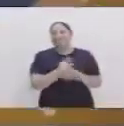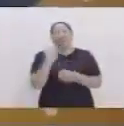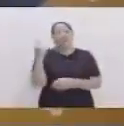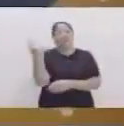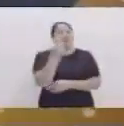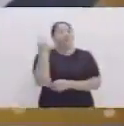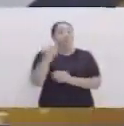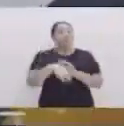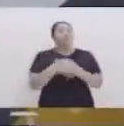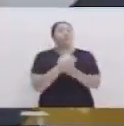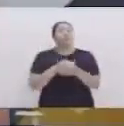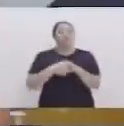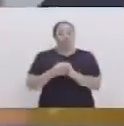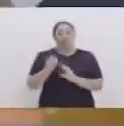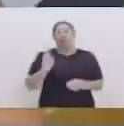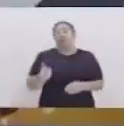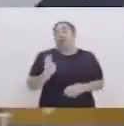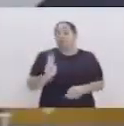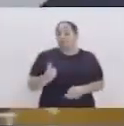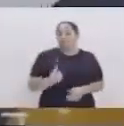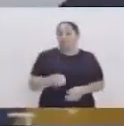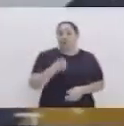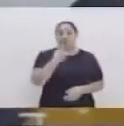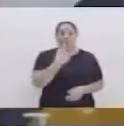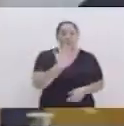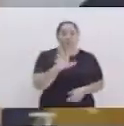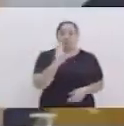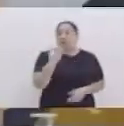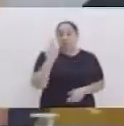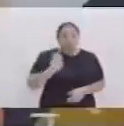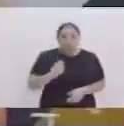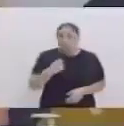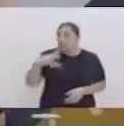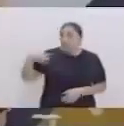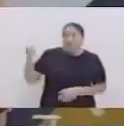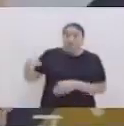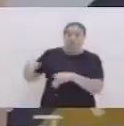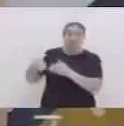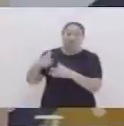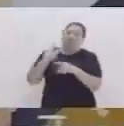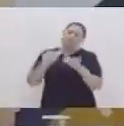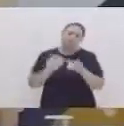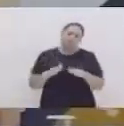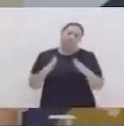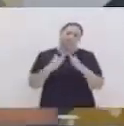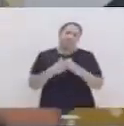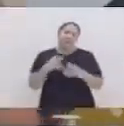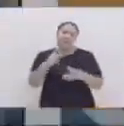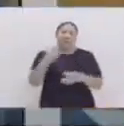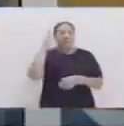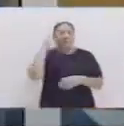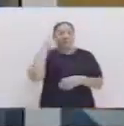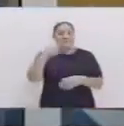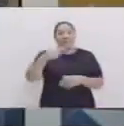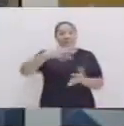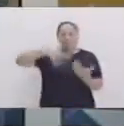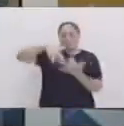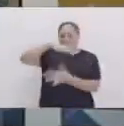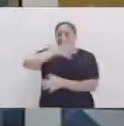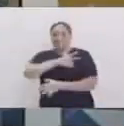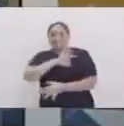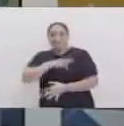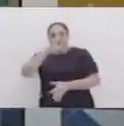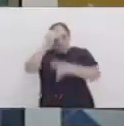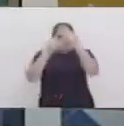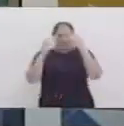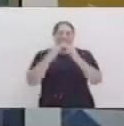porque recordemos la importancia de lavarnos las manos constantemente. Si ustedes no tienen necesidad de salir de casa, no lo hagan, por favor. Recuerden seguirnos en nuestras redes